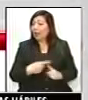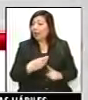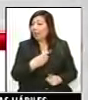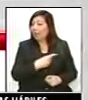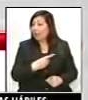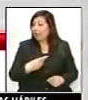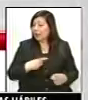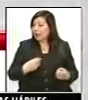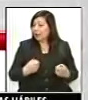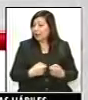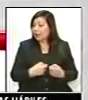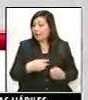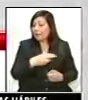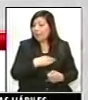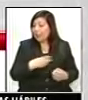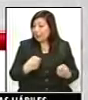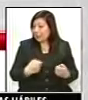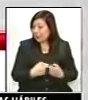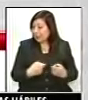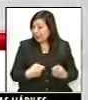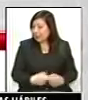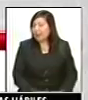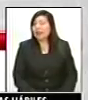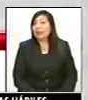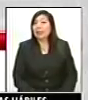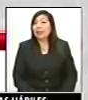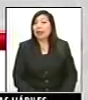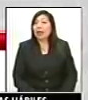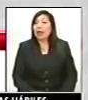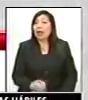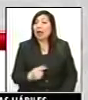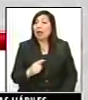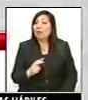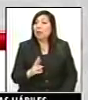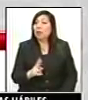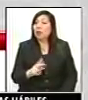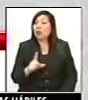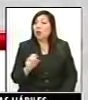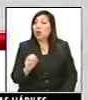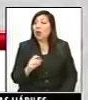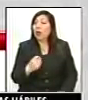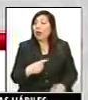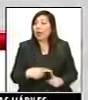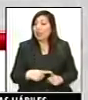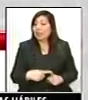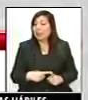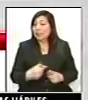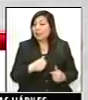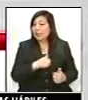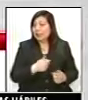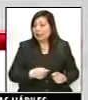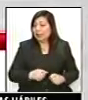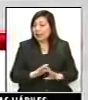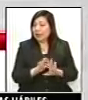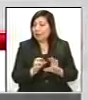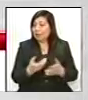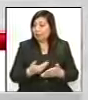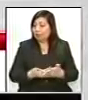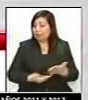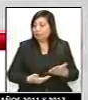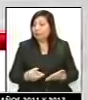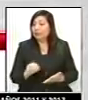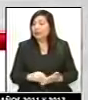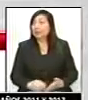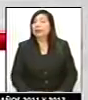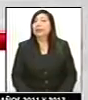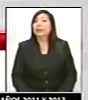general de Electricidad del Ministerio de Energía y Minas, y Leonidas Antonio Castillo Loza, ex servidor a cargo de la evaluación del expediente de